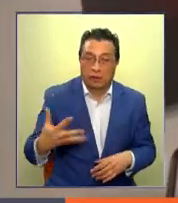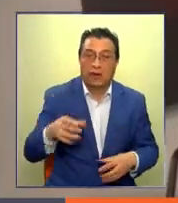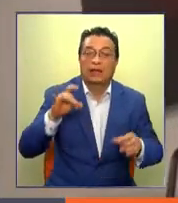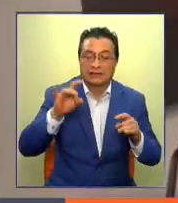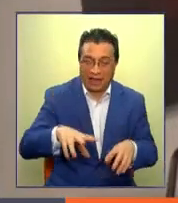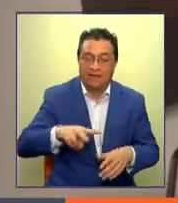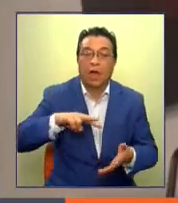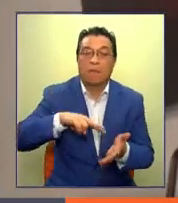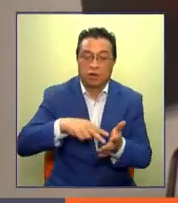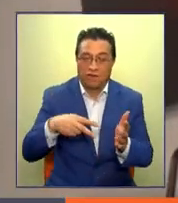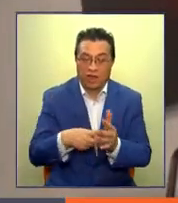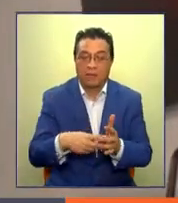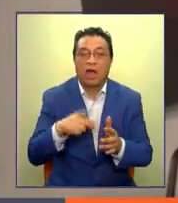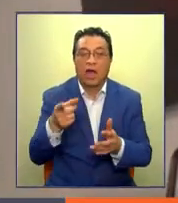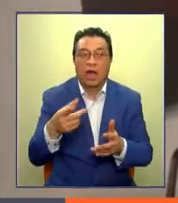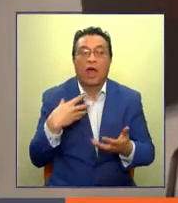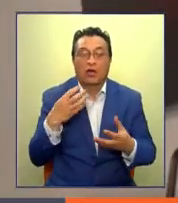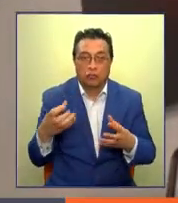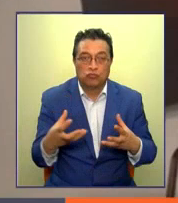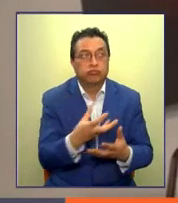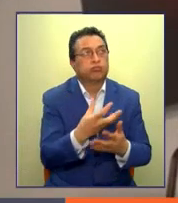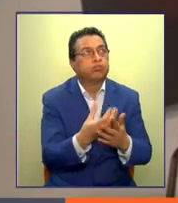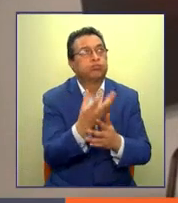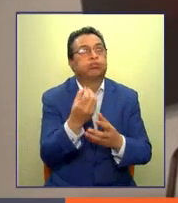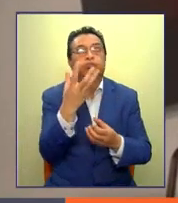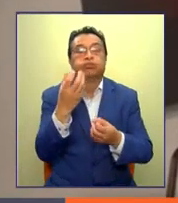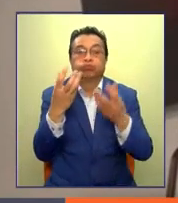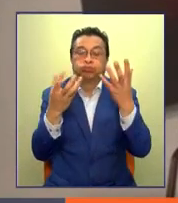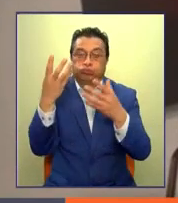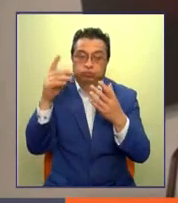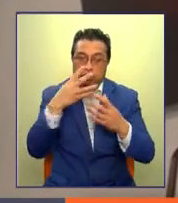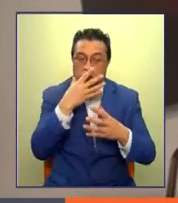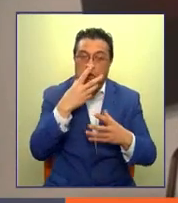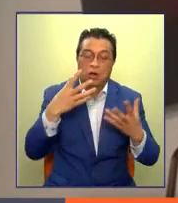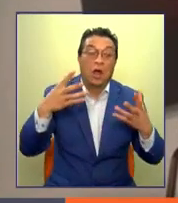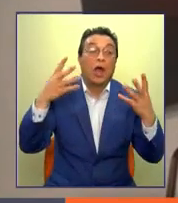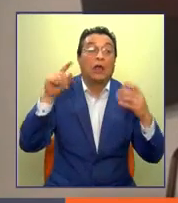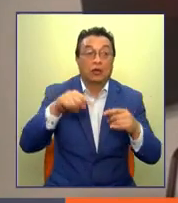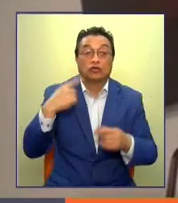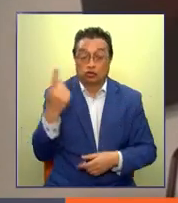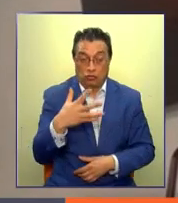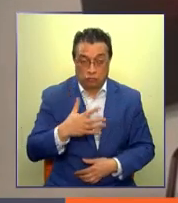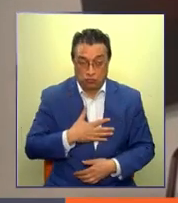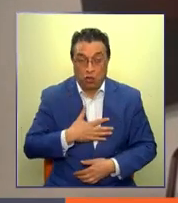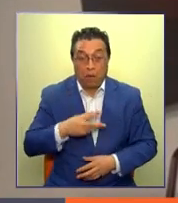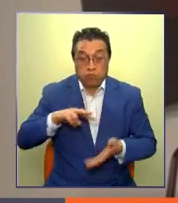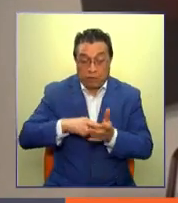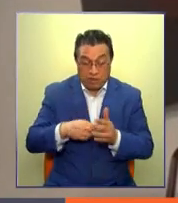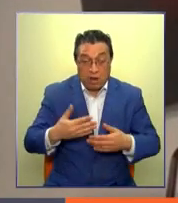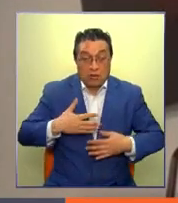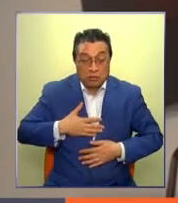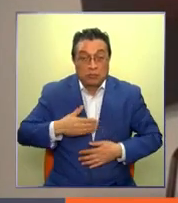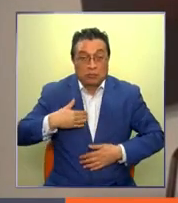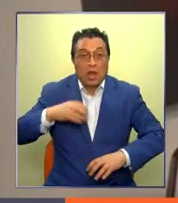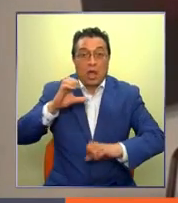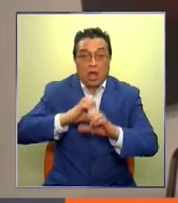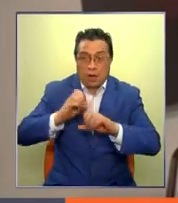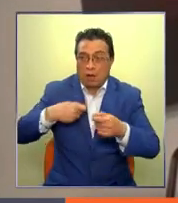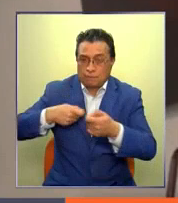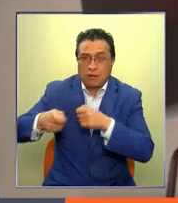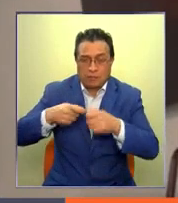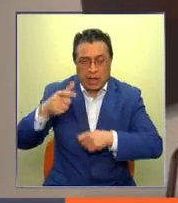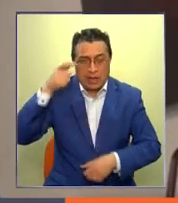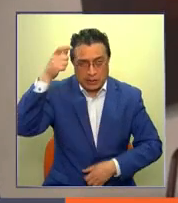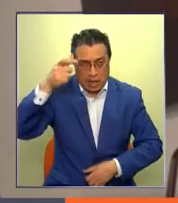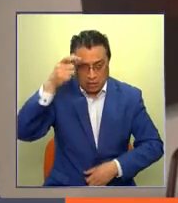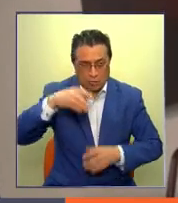problema del ganado y sus emisiones, y nosotros creemos que si somos parte del problema, porque somos grandes vendedores de carne en